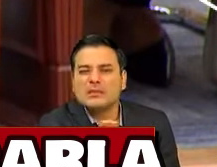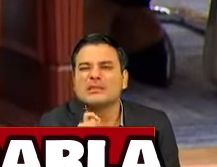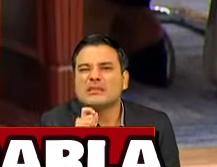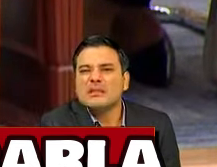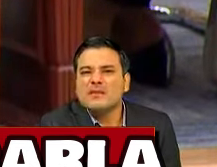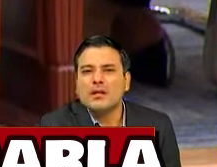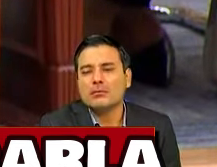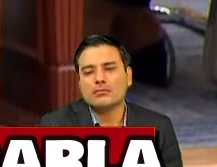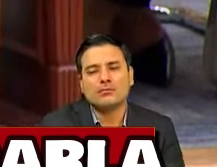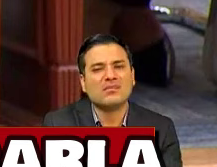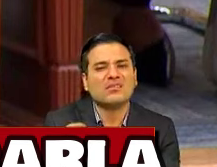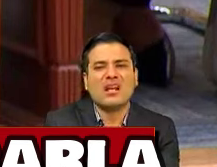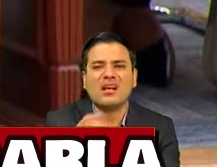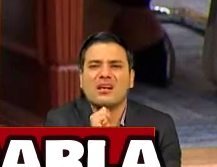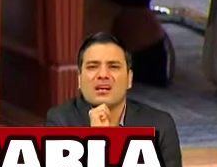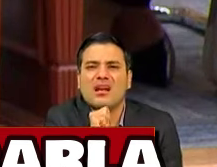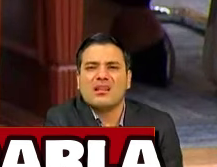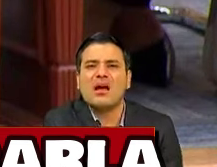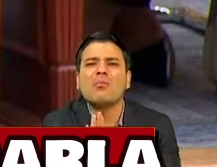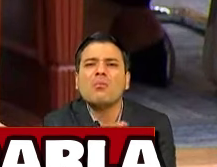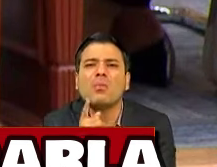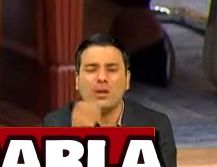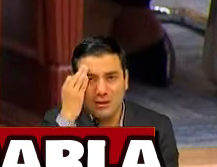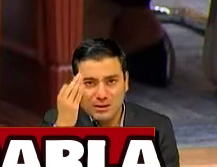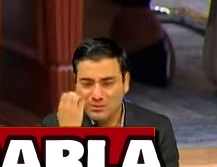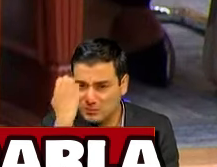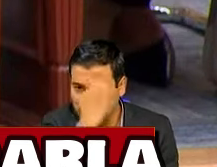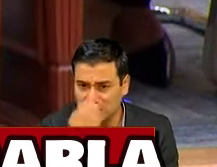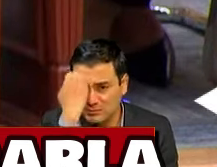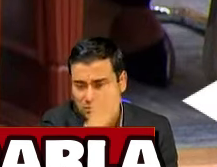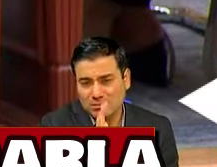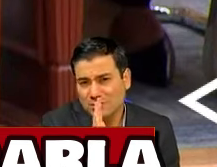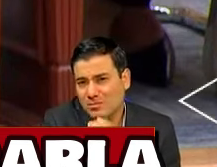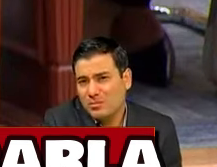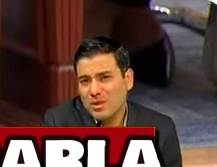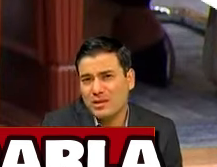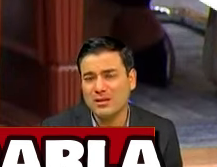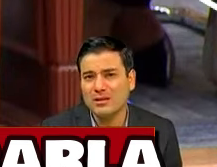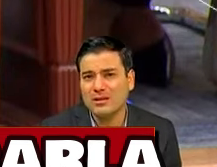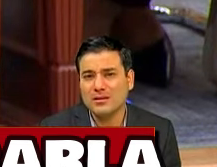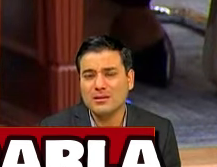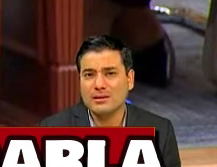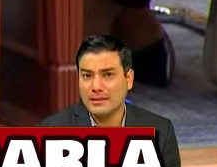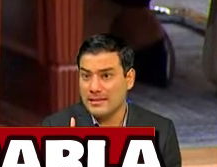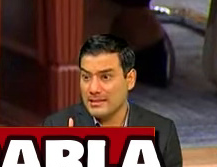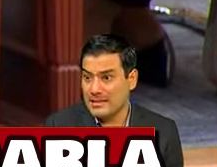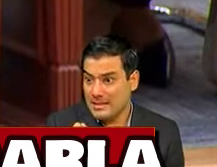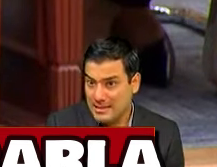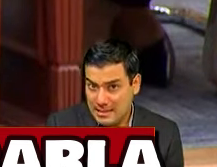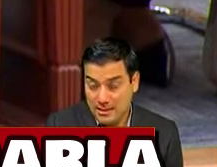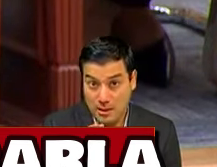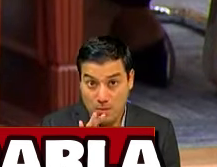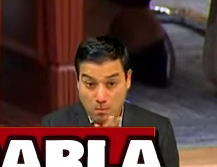su revisión, porque en los tiempos en los que se nos están presentando, esta autoridad ya no